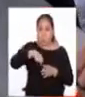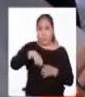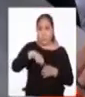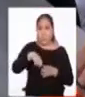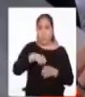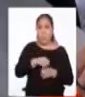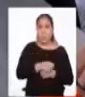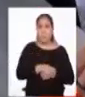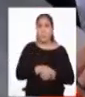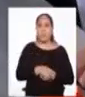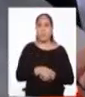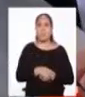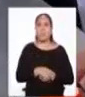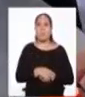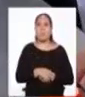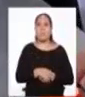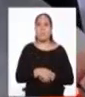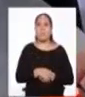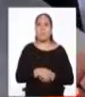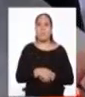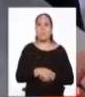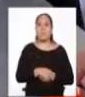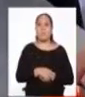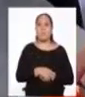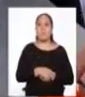mover.